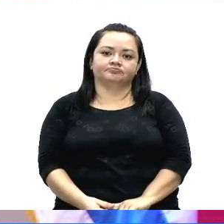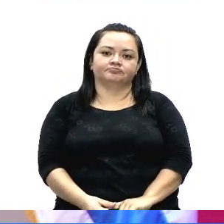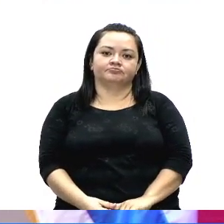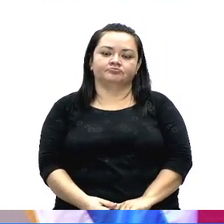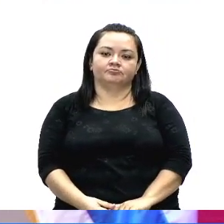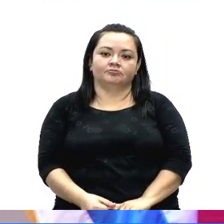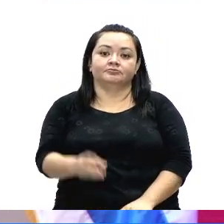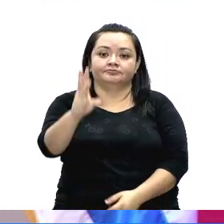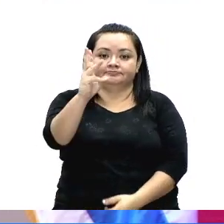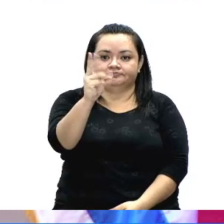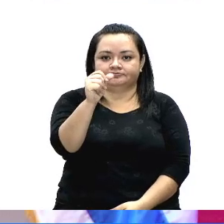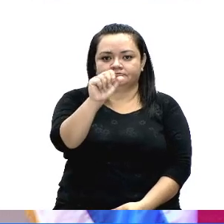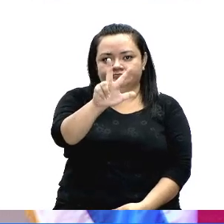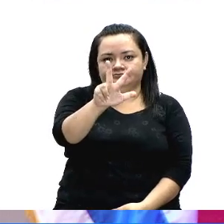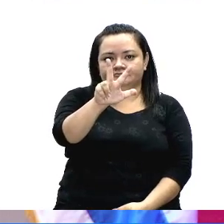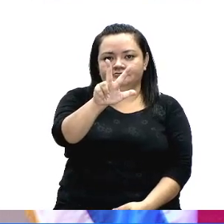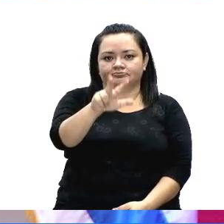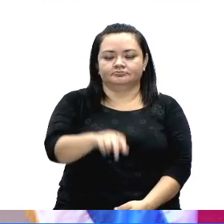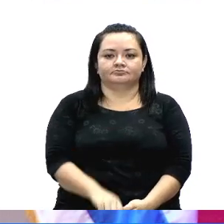número 3